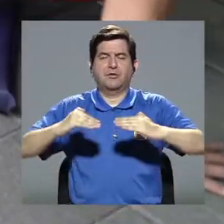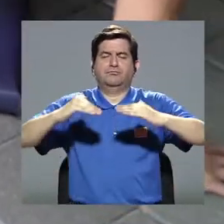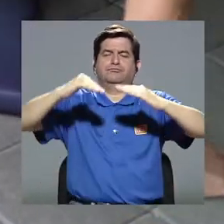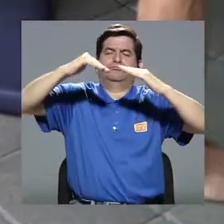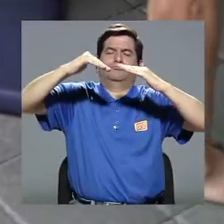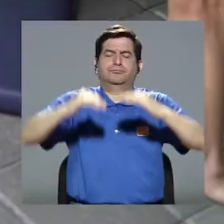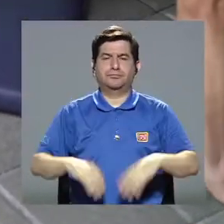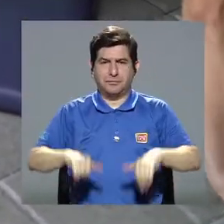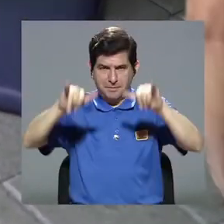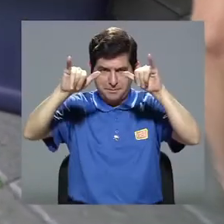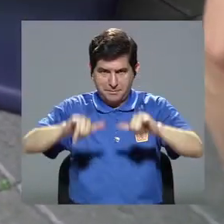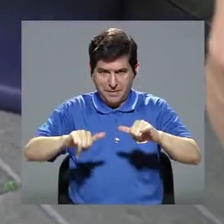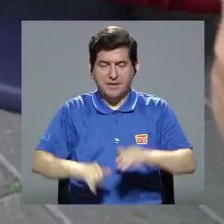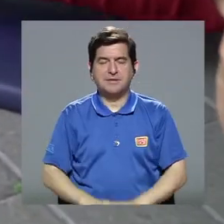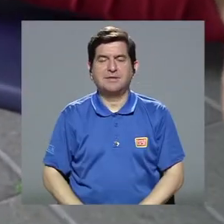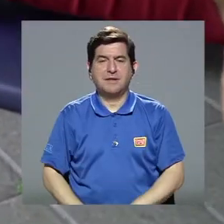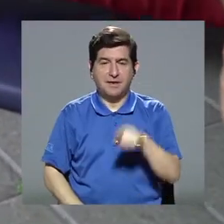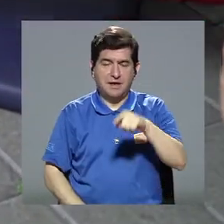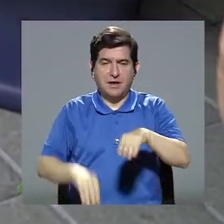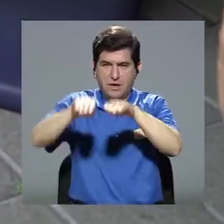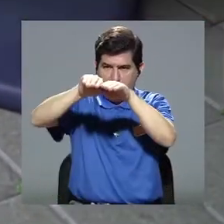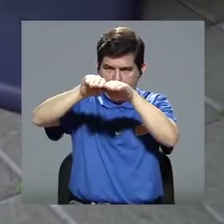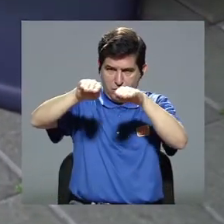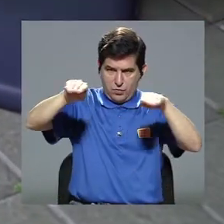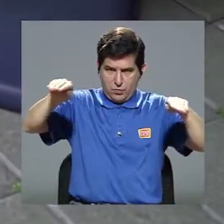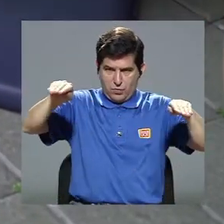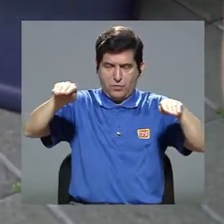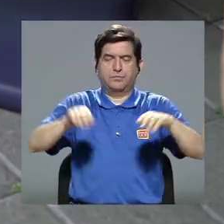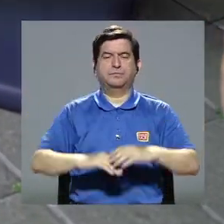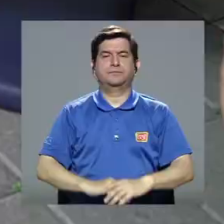arriba posible, que se mantenga una línea entre los glúteos y la espalda.